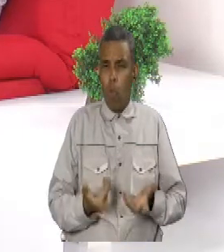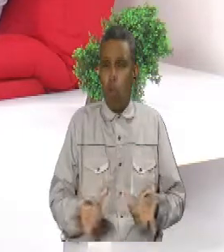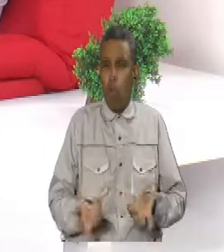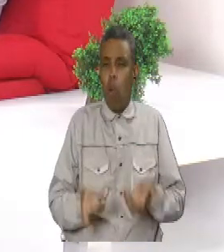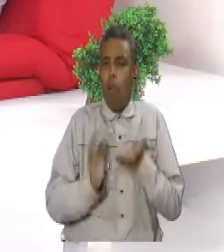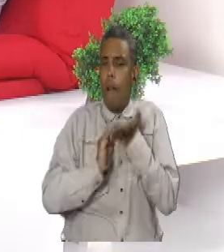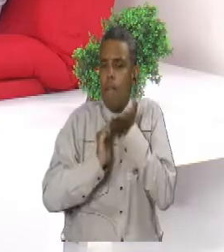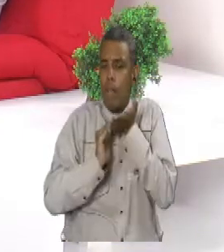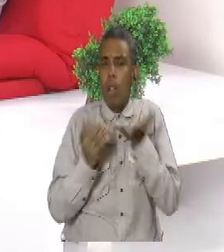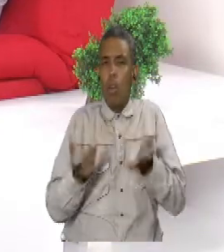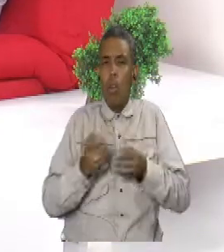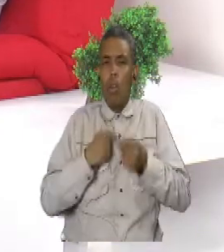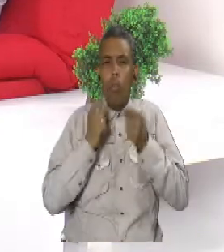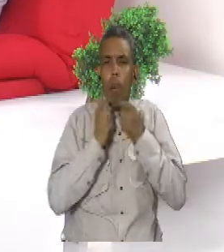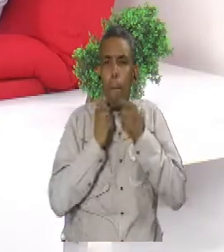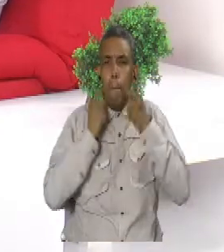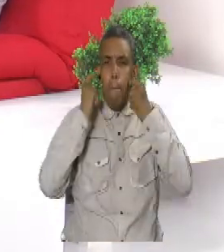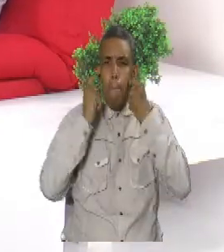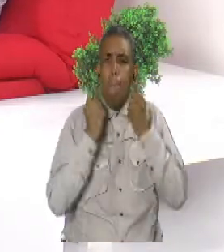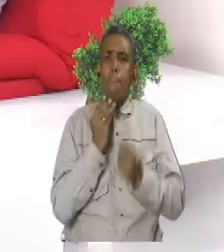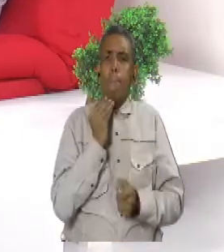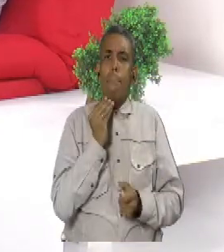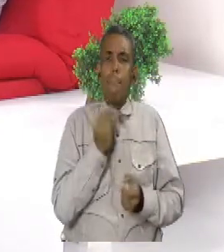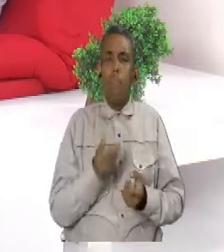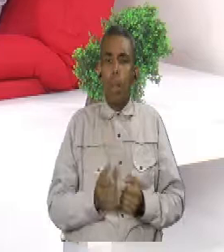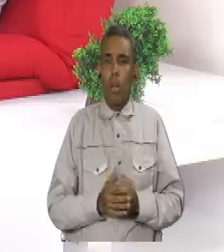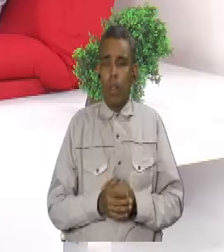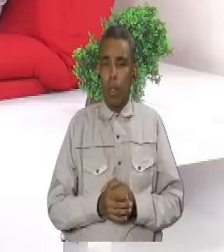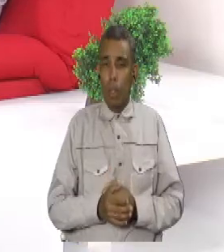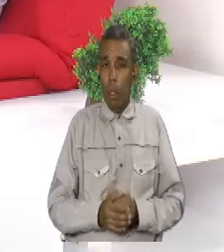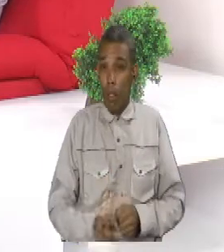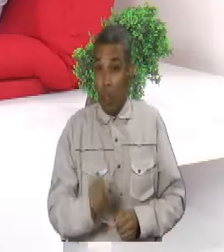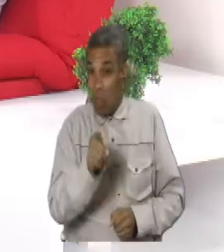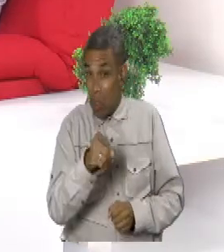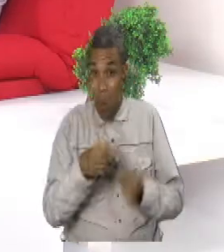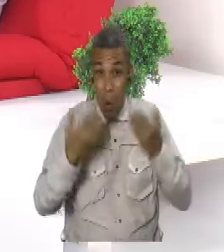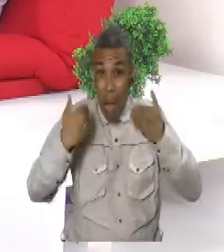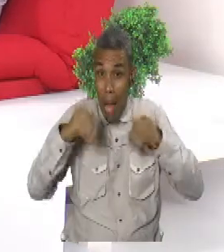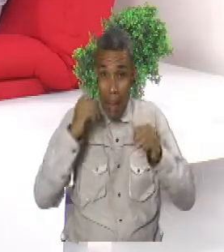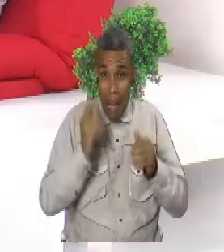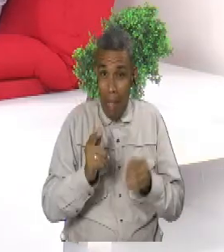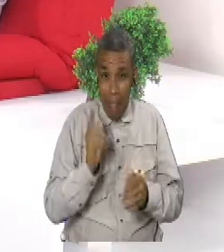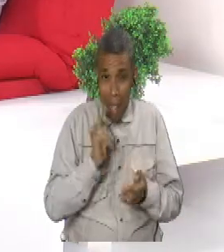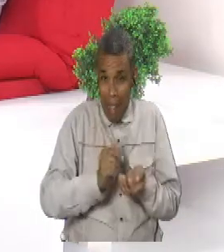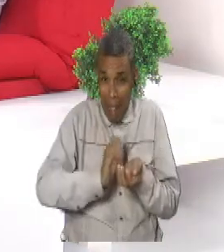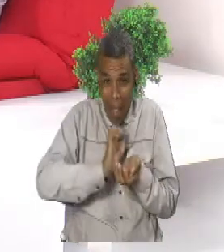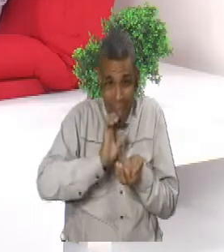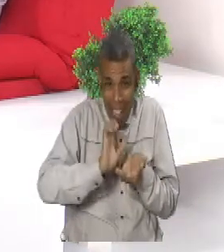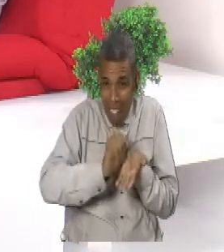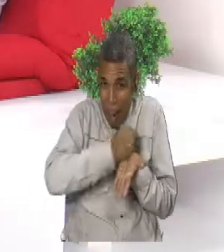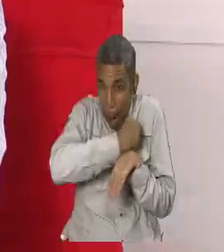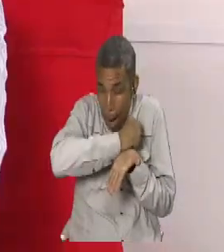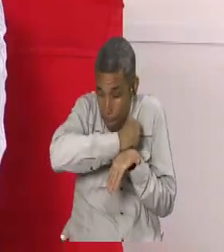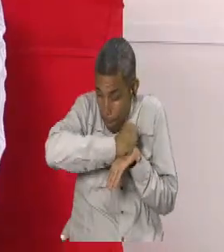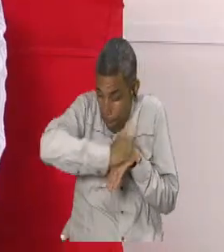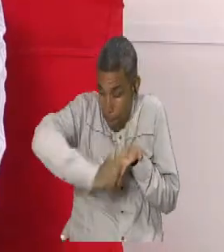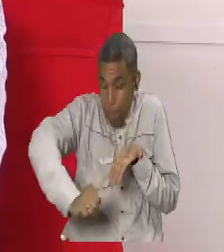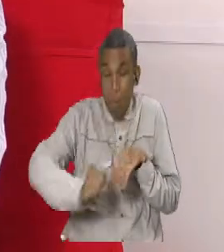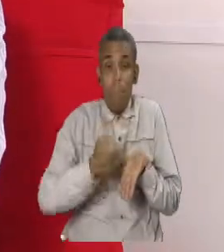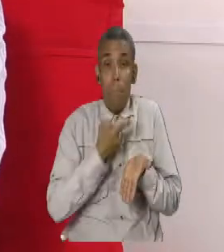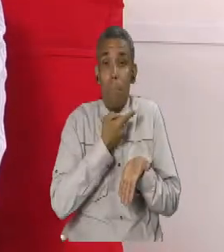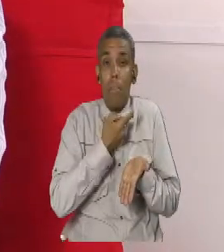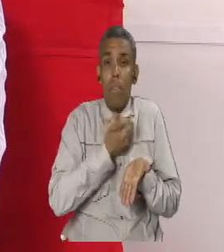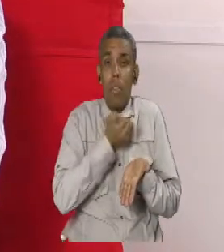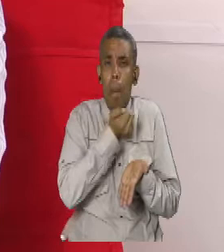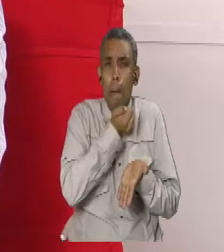si no tiene nada de barba, no puede tener barba. Eso. Vamos a contestarle. Yo, lo que se puede hacer es estimular